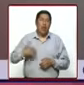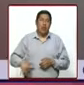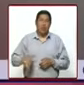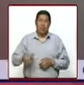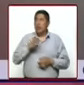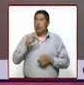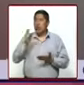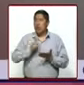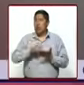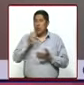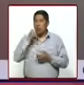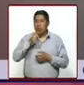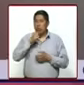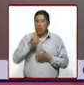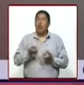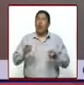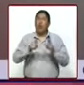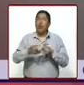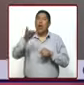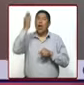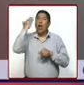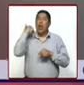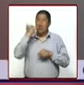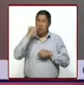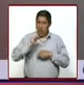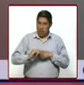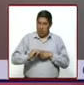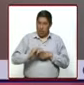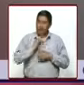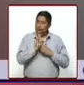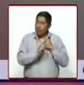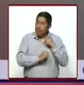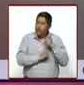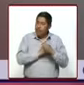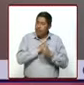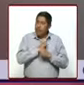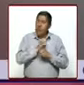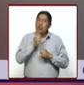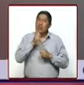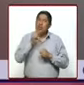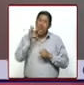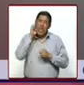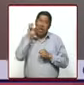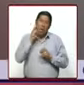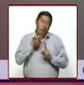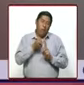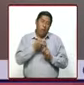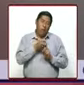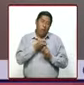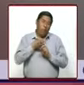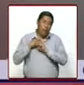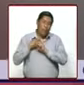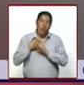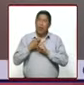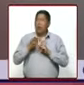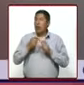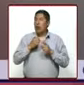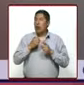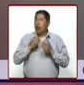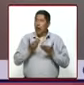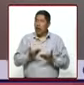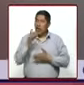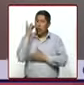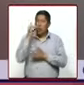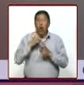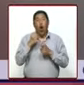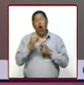que cuando era niña ha sido víctima por parte del señor Evo Morales. Se encontraría en el país o podría encontrarse